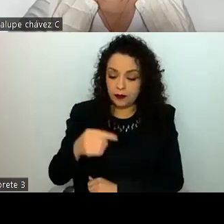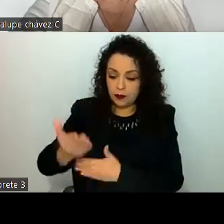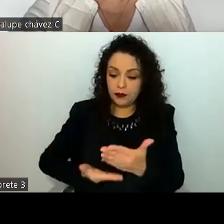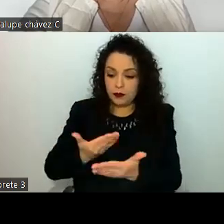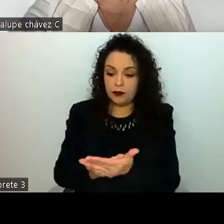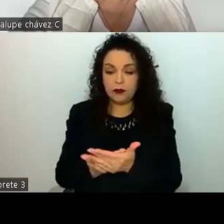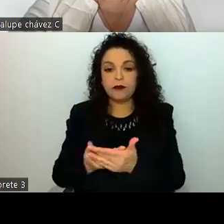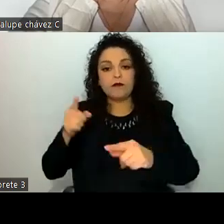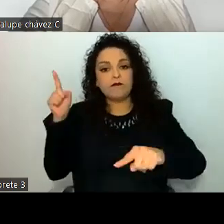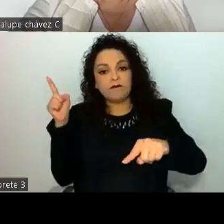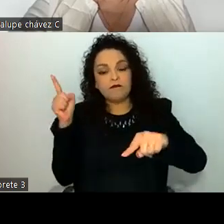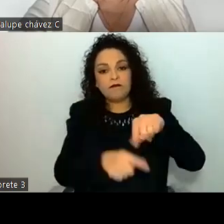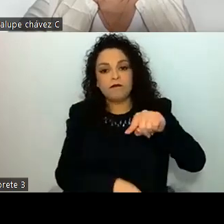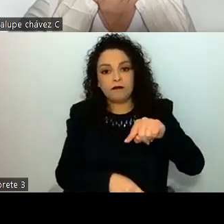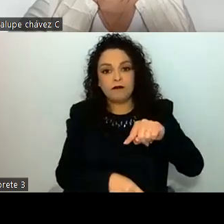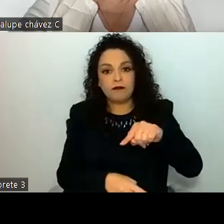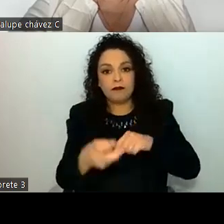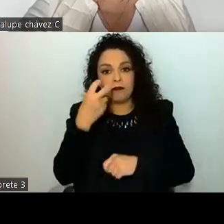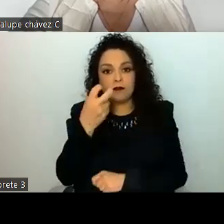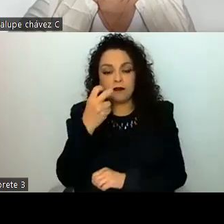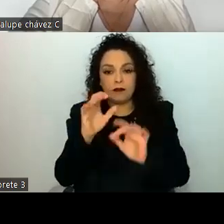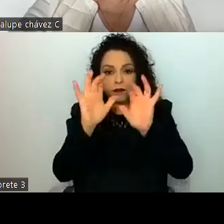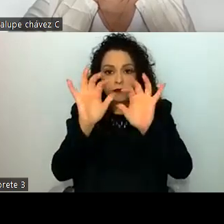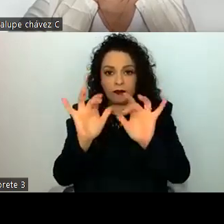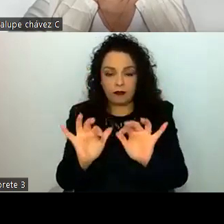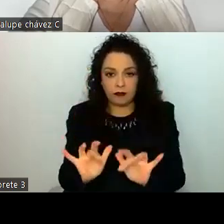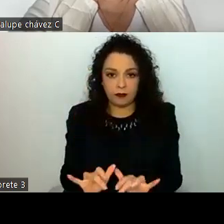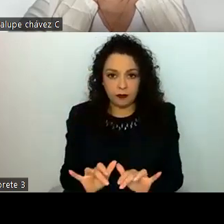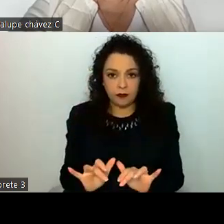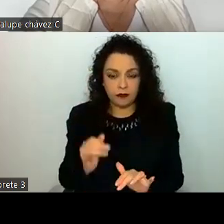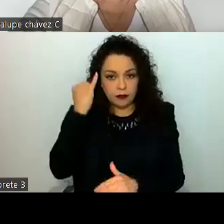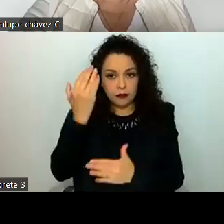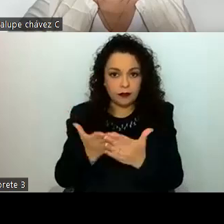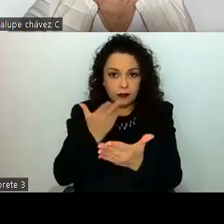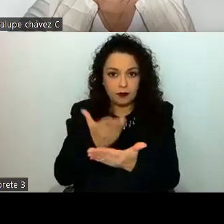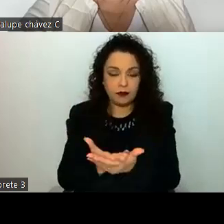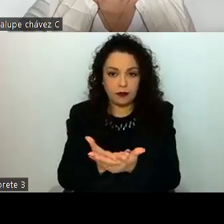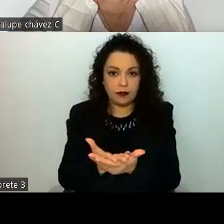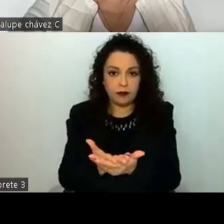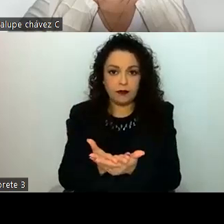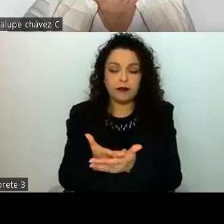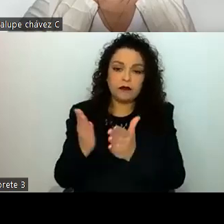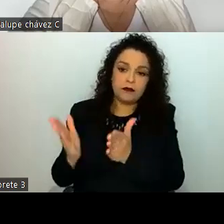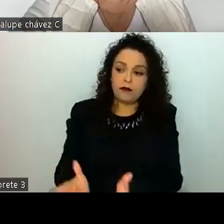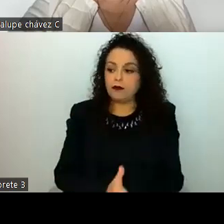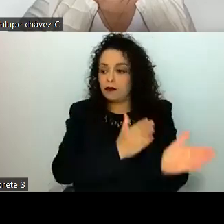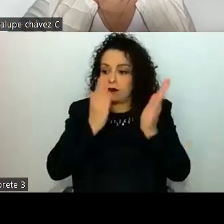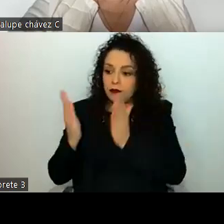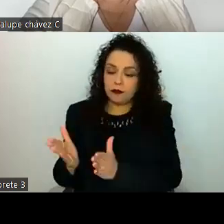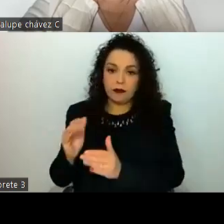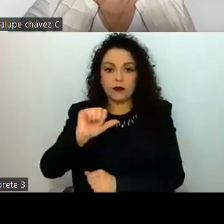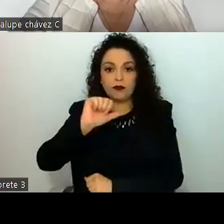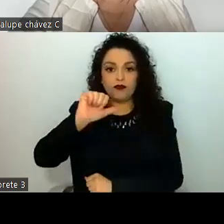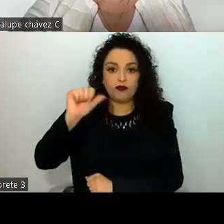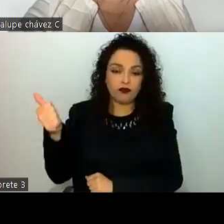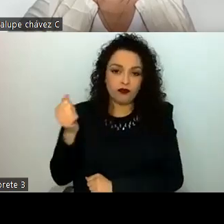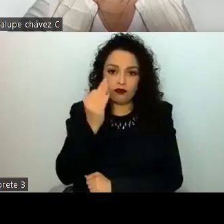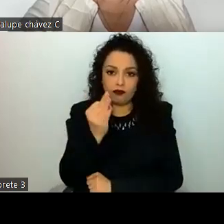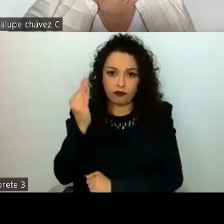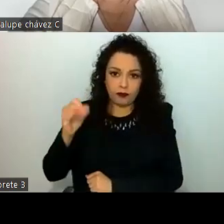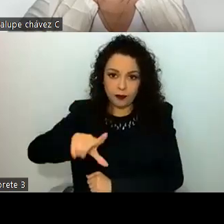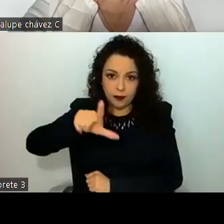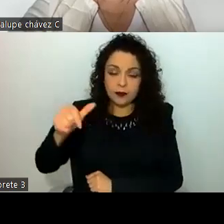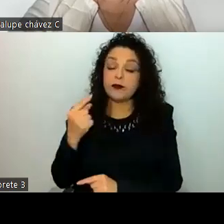retiro del dictamen previsto en el punto número 5 y con ello prorrogar su discusión para una fecha futura, pues como